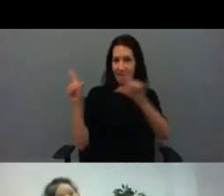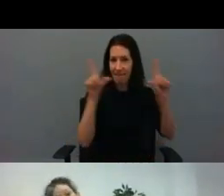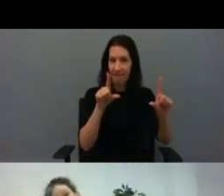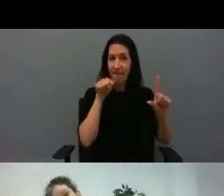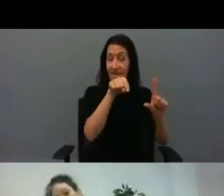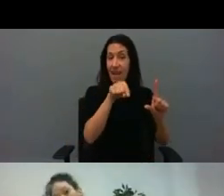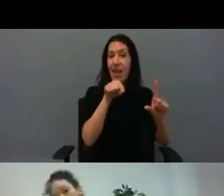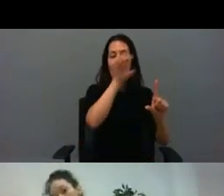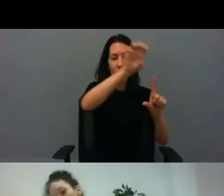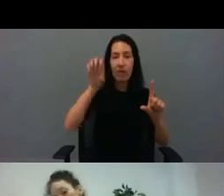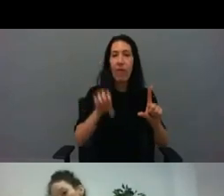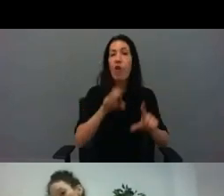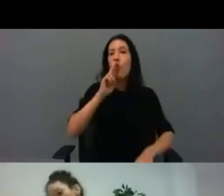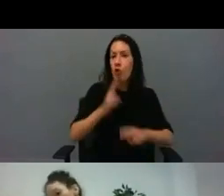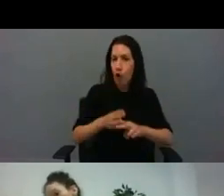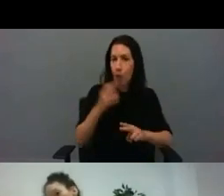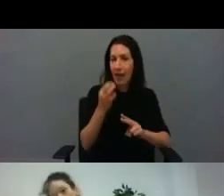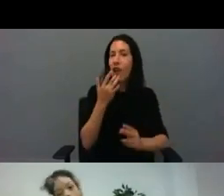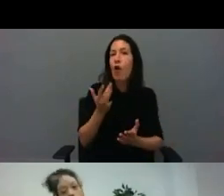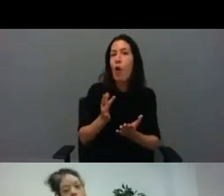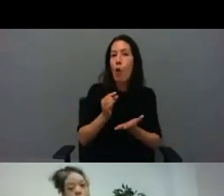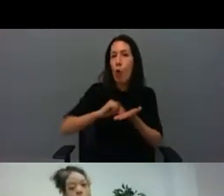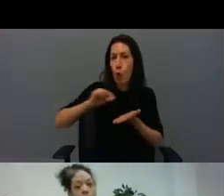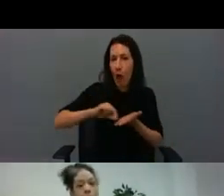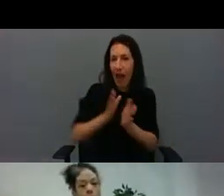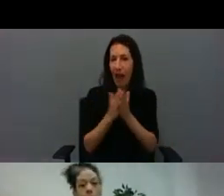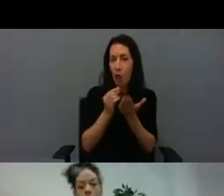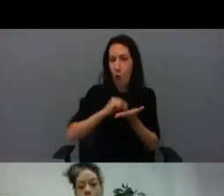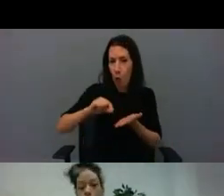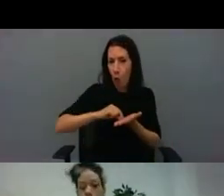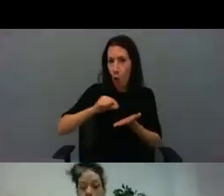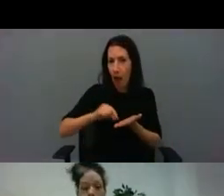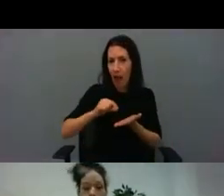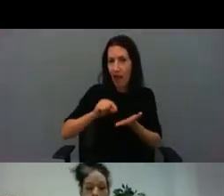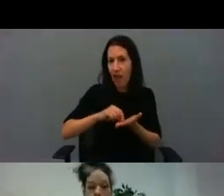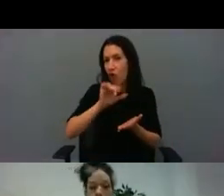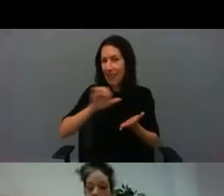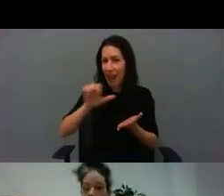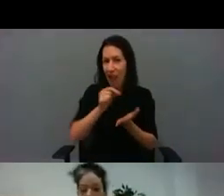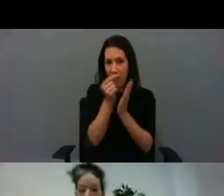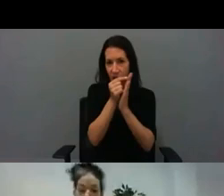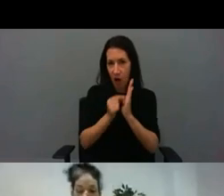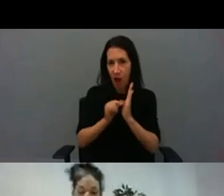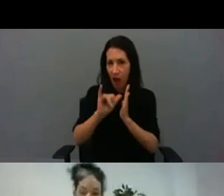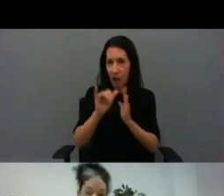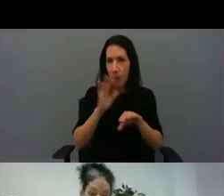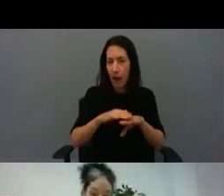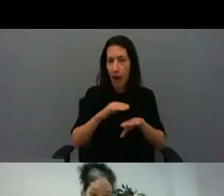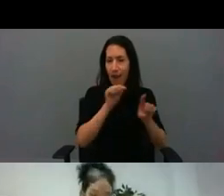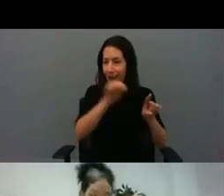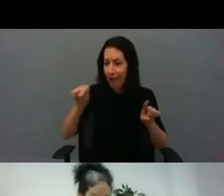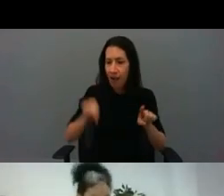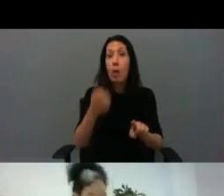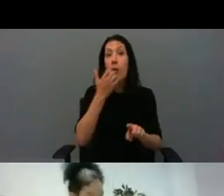ahora, un cuaderno silabio en el caso de Conchi. Pero en el caso de otras personas, por